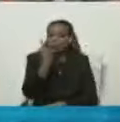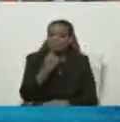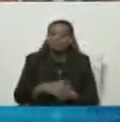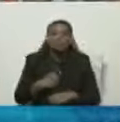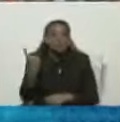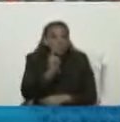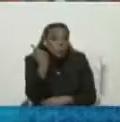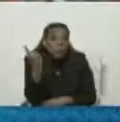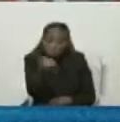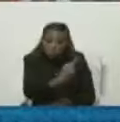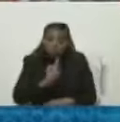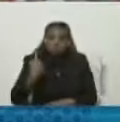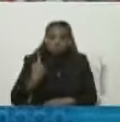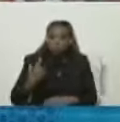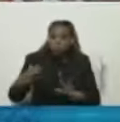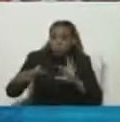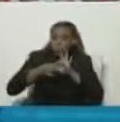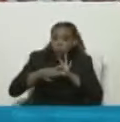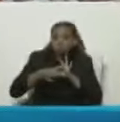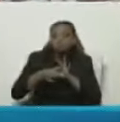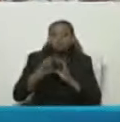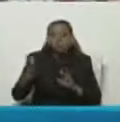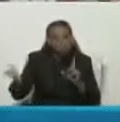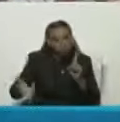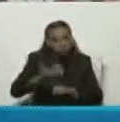Solo nosotros podemos.